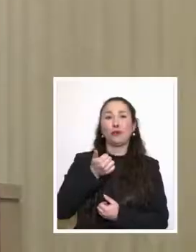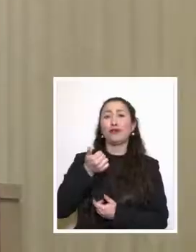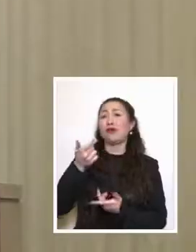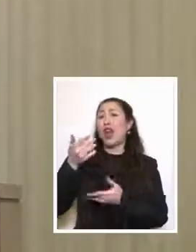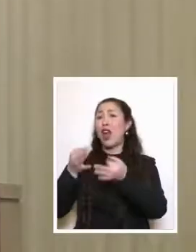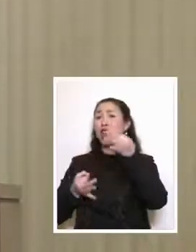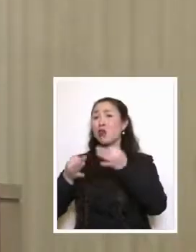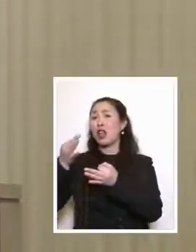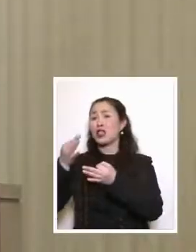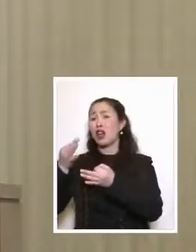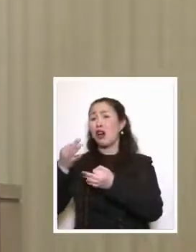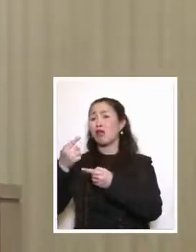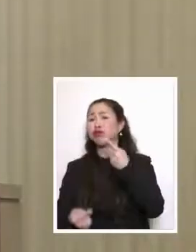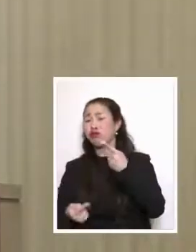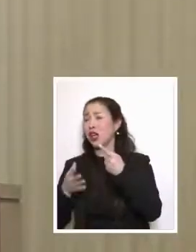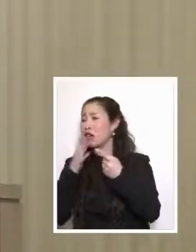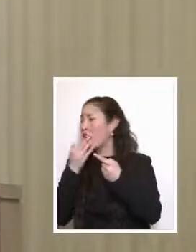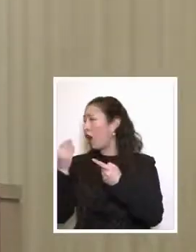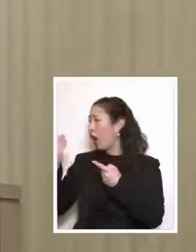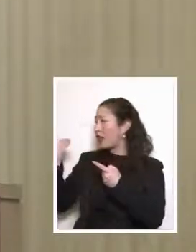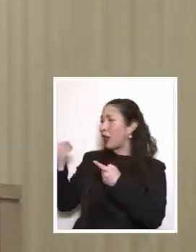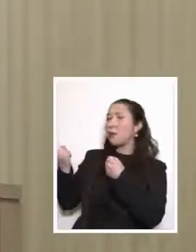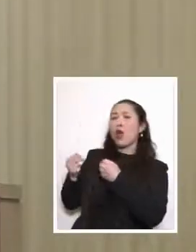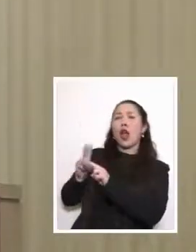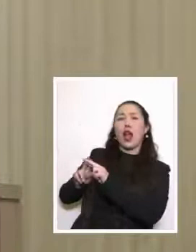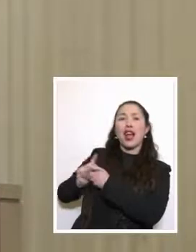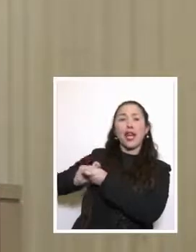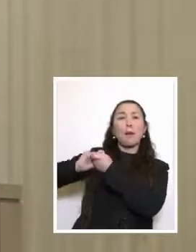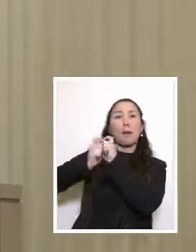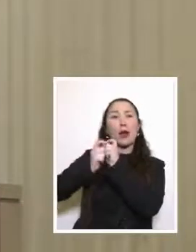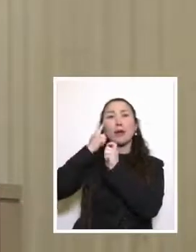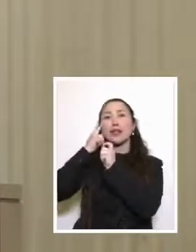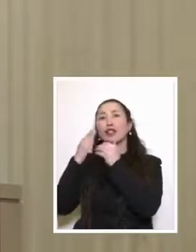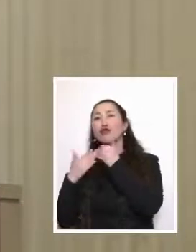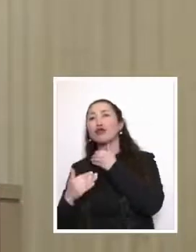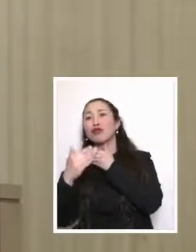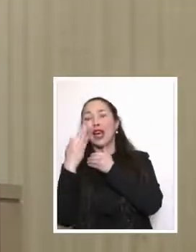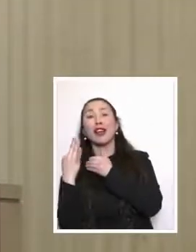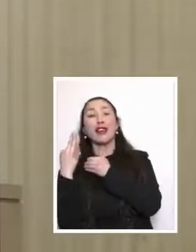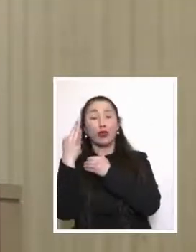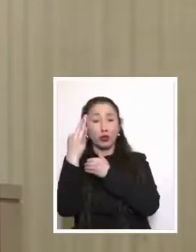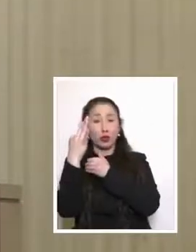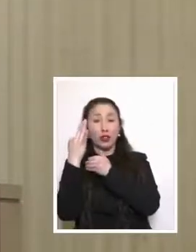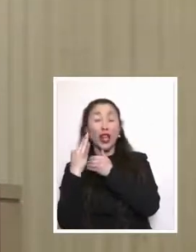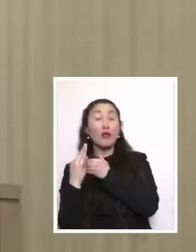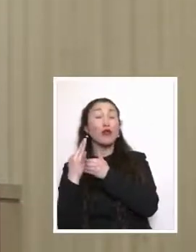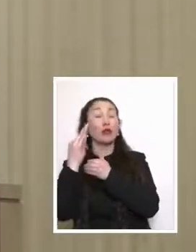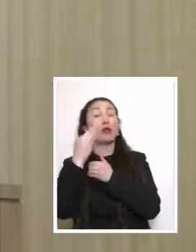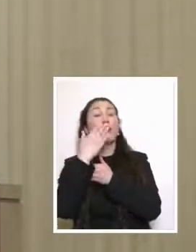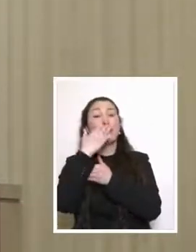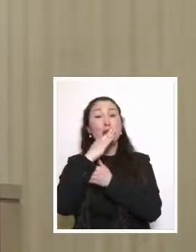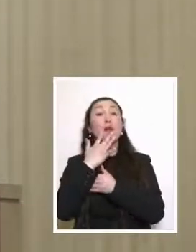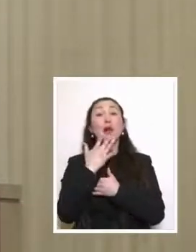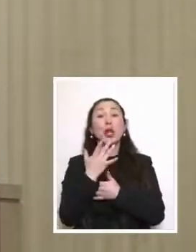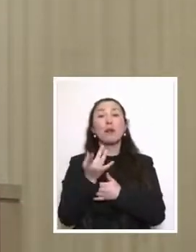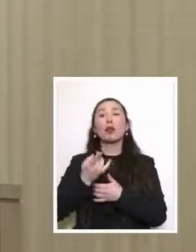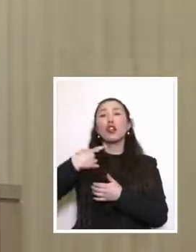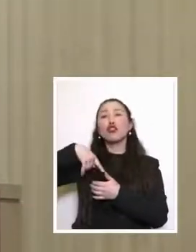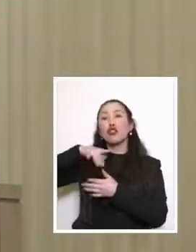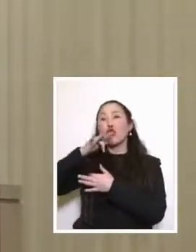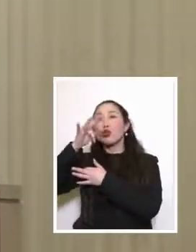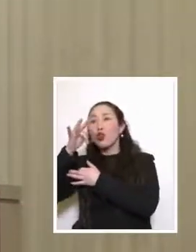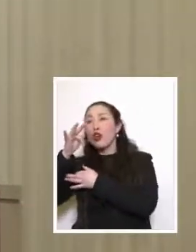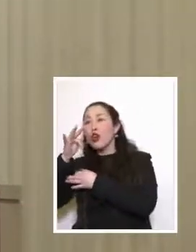del pasado mientras transforman nuestros futuros, y futuros en plural, porque vamos a construir diferentes